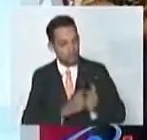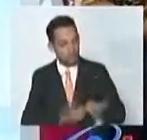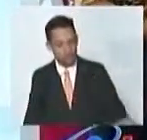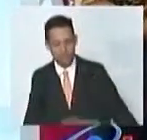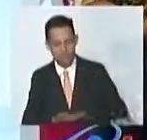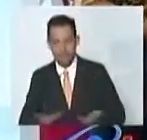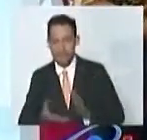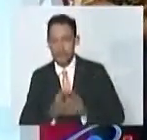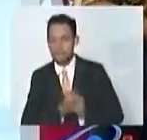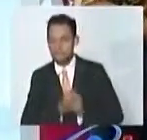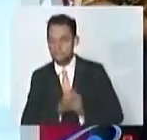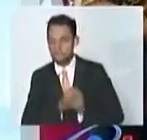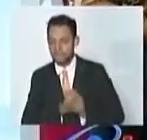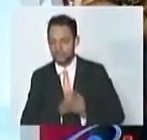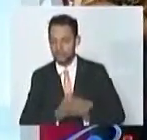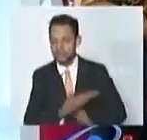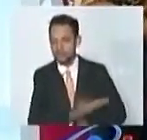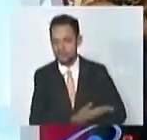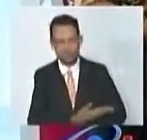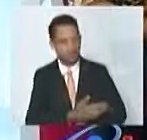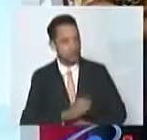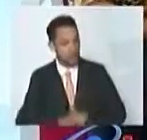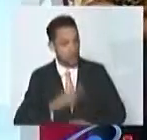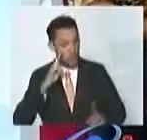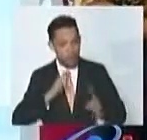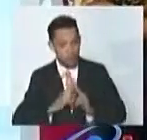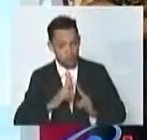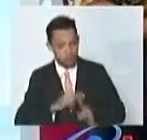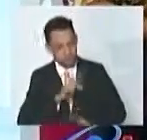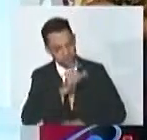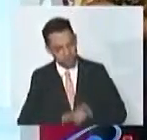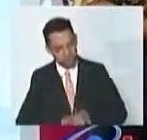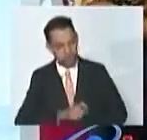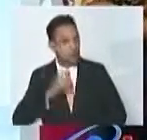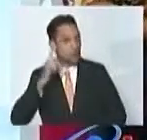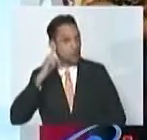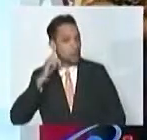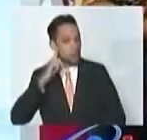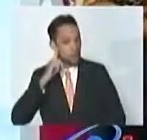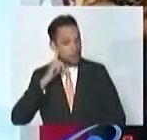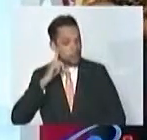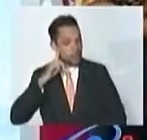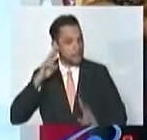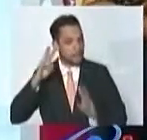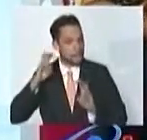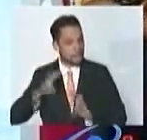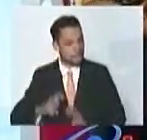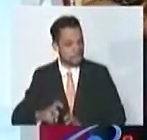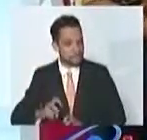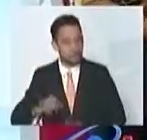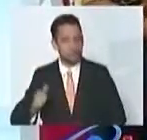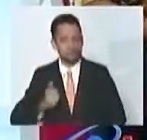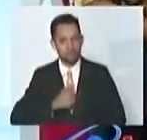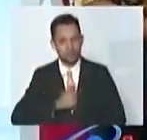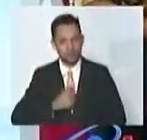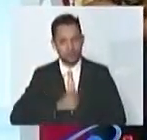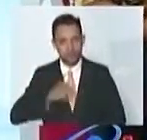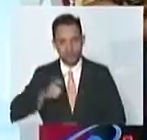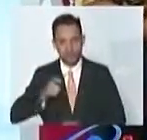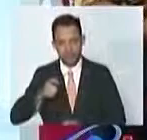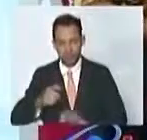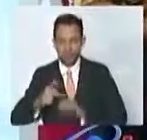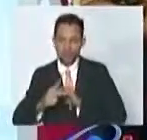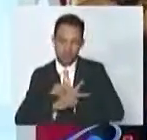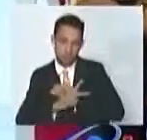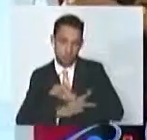trajimos. Y yo quiero que ustedes entiendan por qué. Yo me vi en la necesidad de tener un grupo de